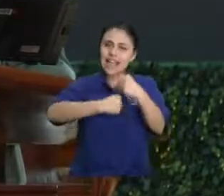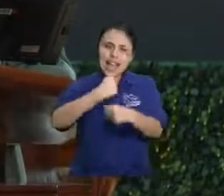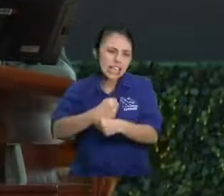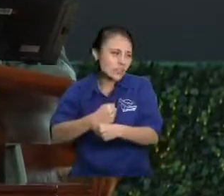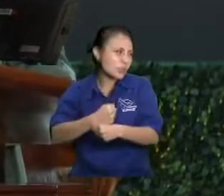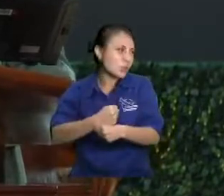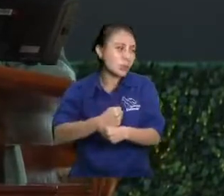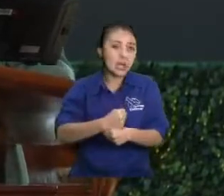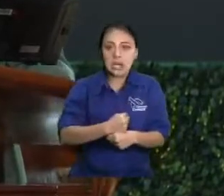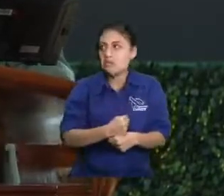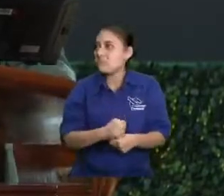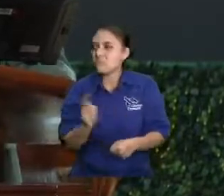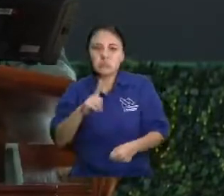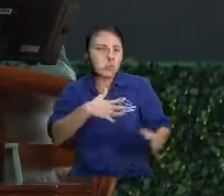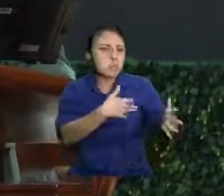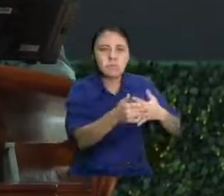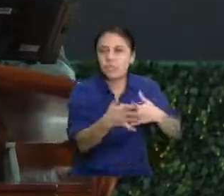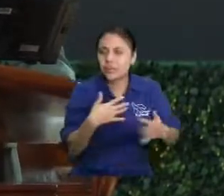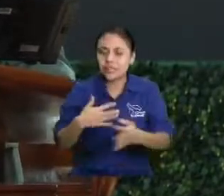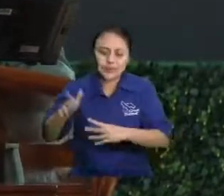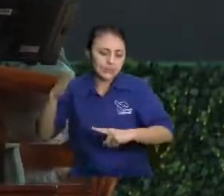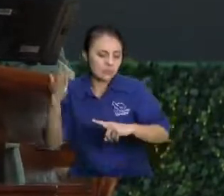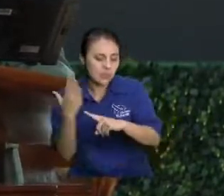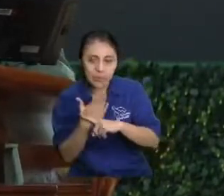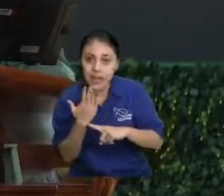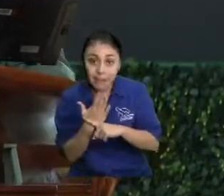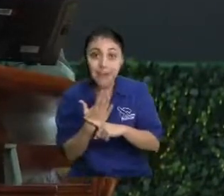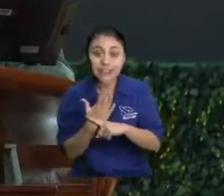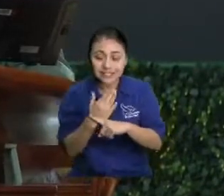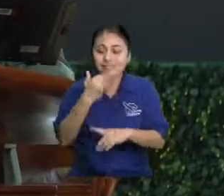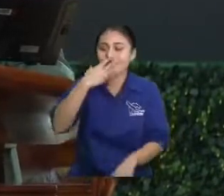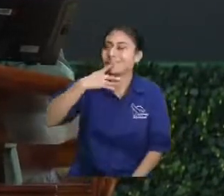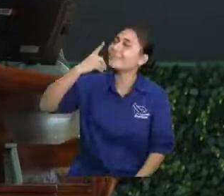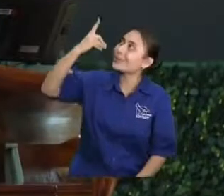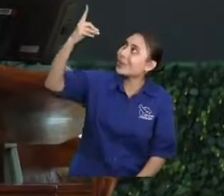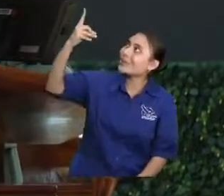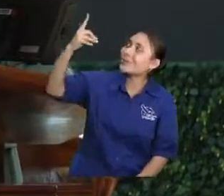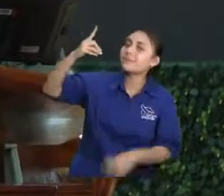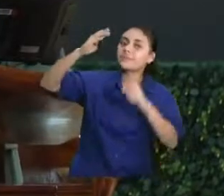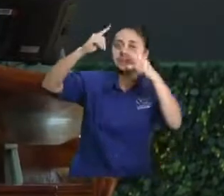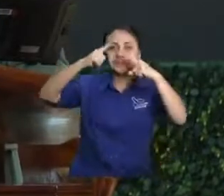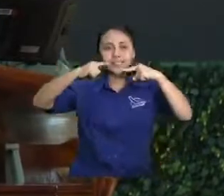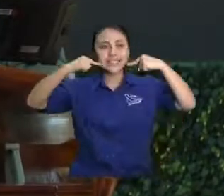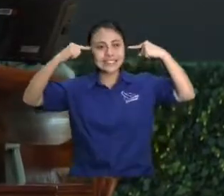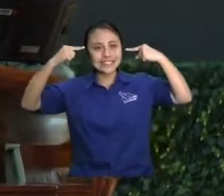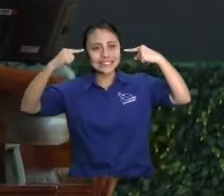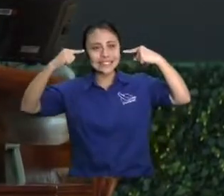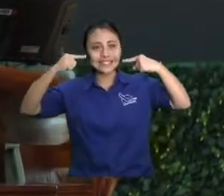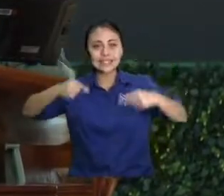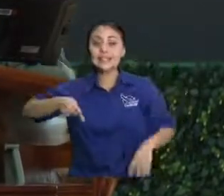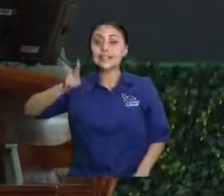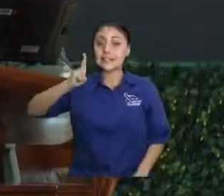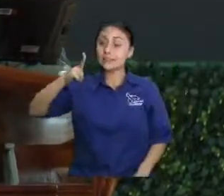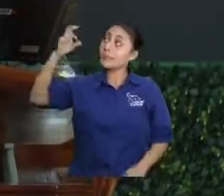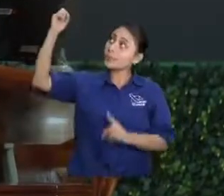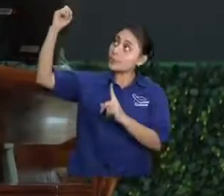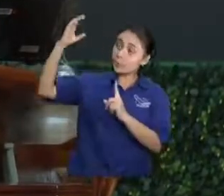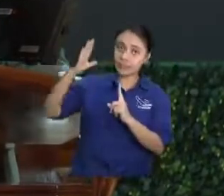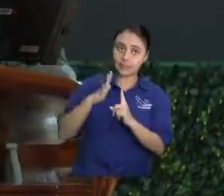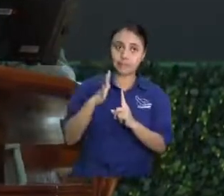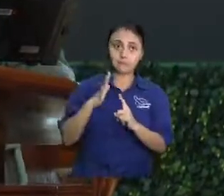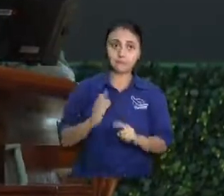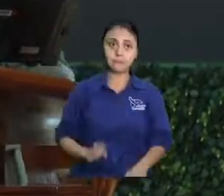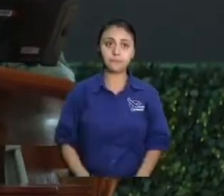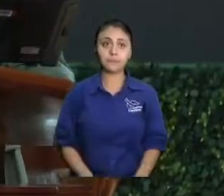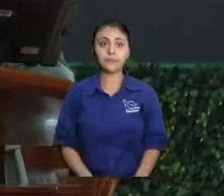y vientos contrarios, Dios ha sonreído también y nos ha bendecido. Dentro